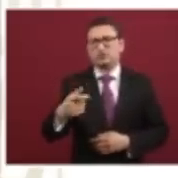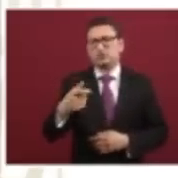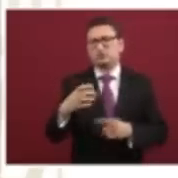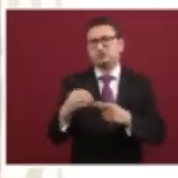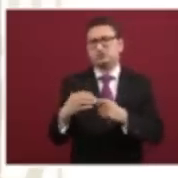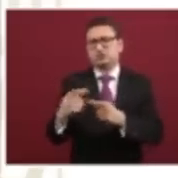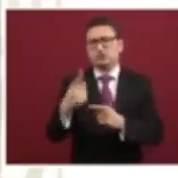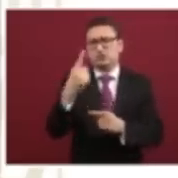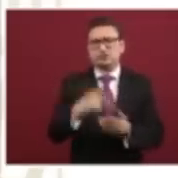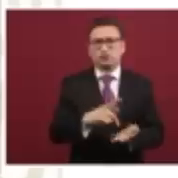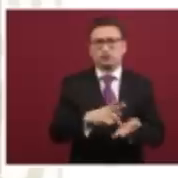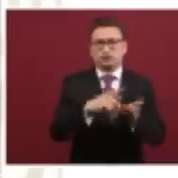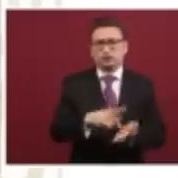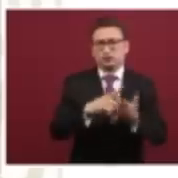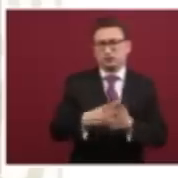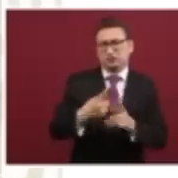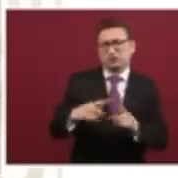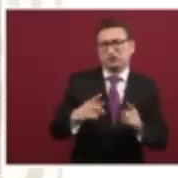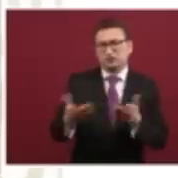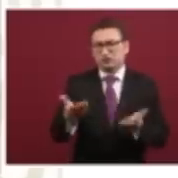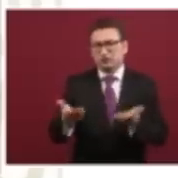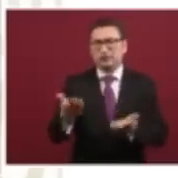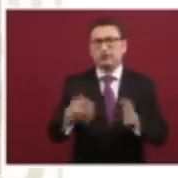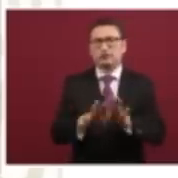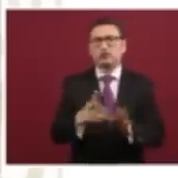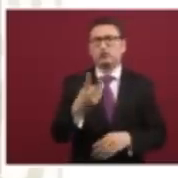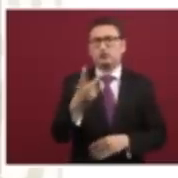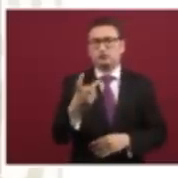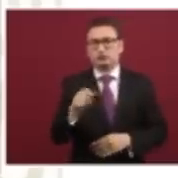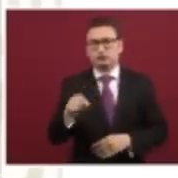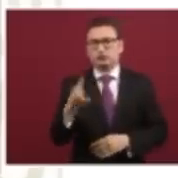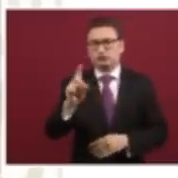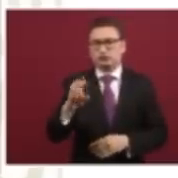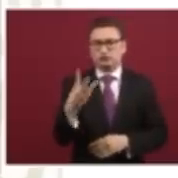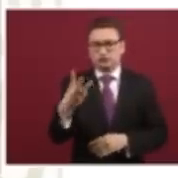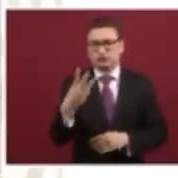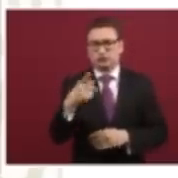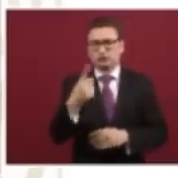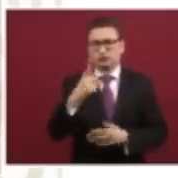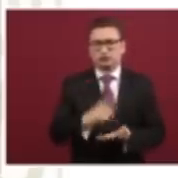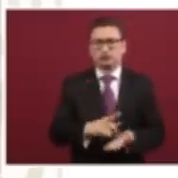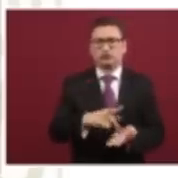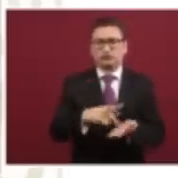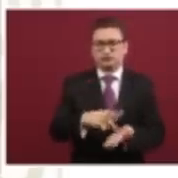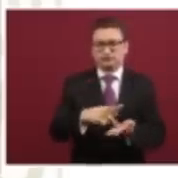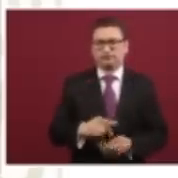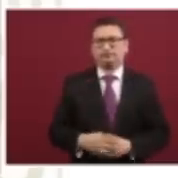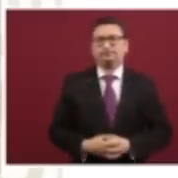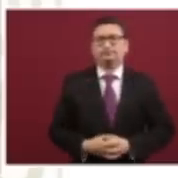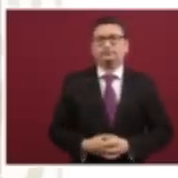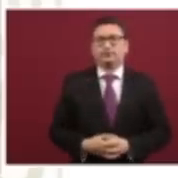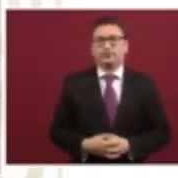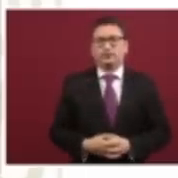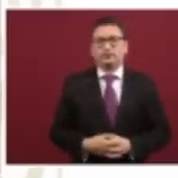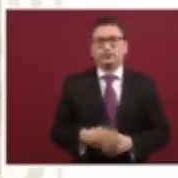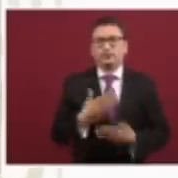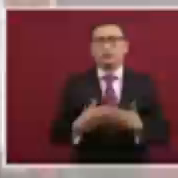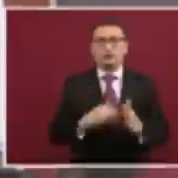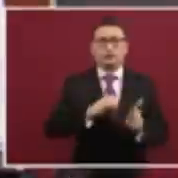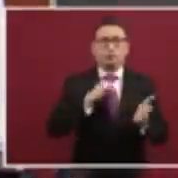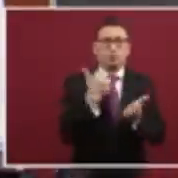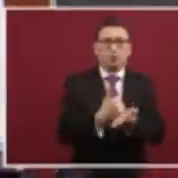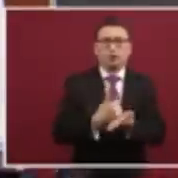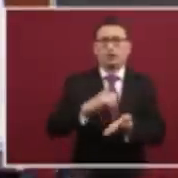kilo, con un diferencial de 2 pesos 33 centavos por kilo. Y lo vemos por marcas, y